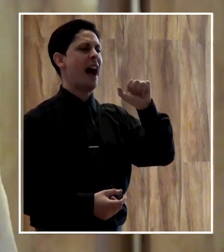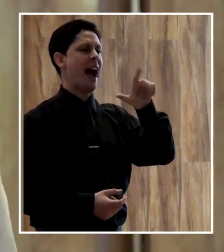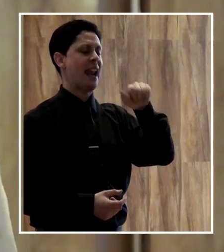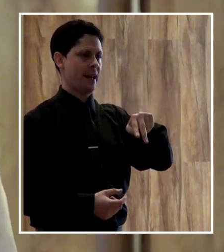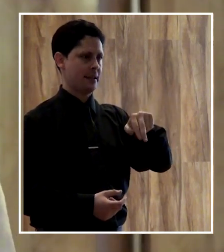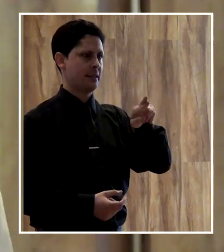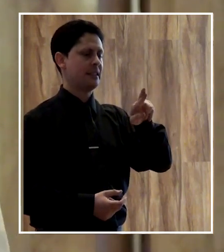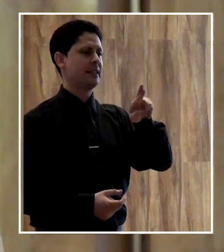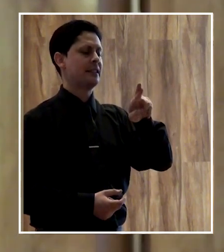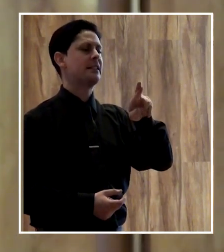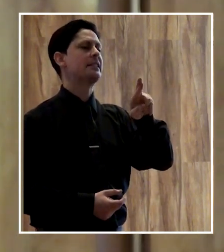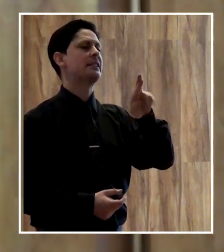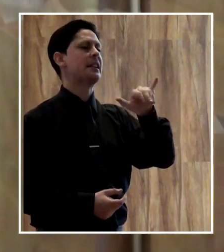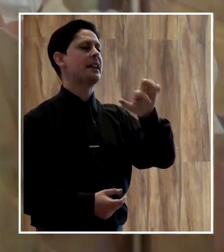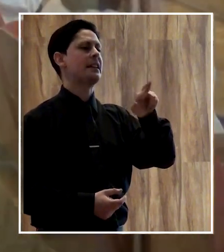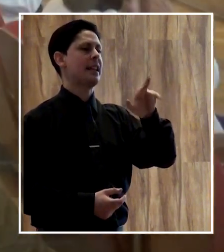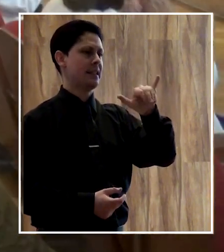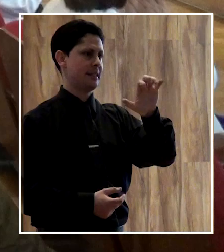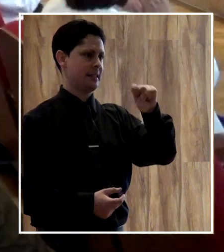Muchas gracias.